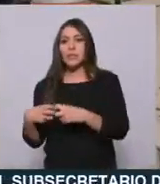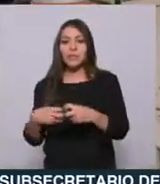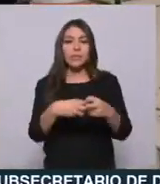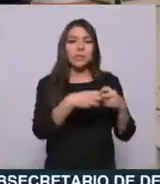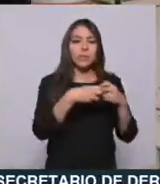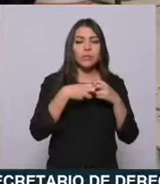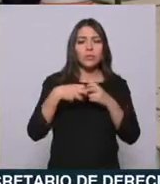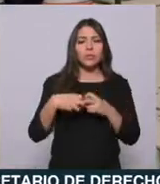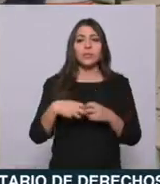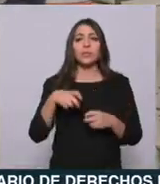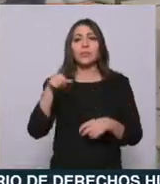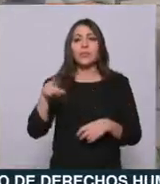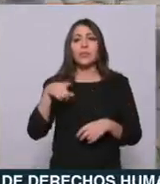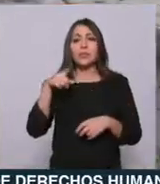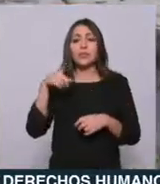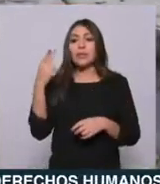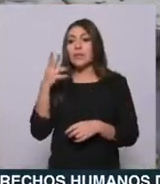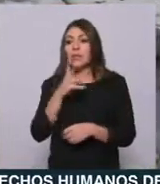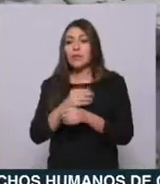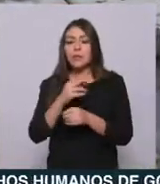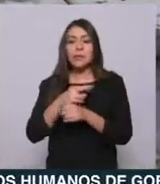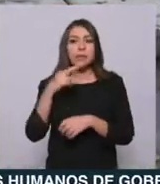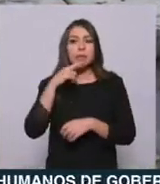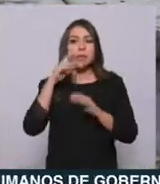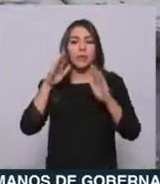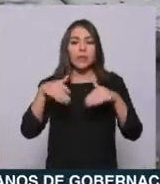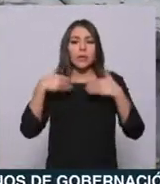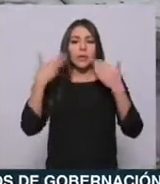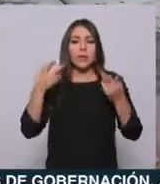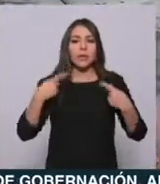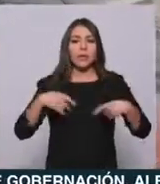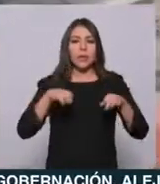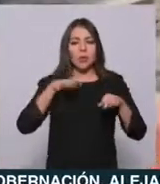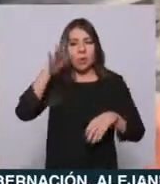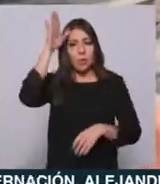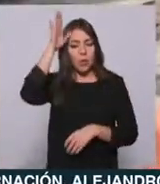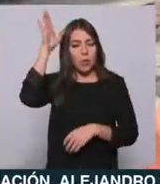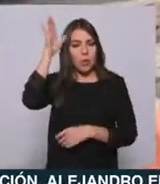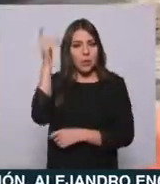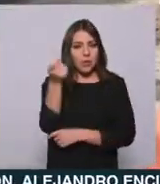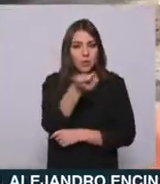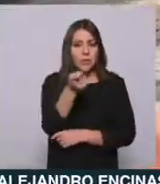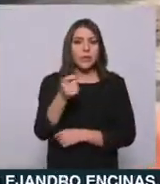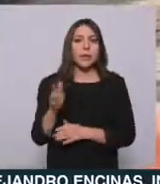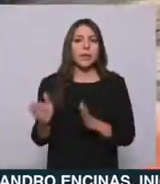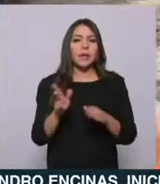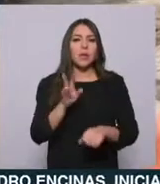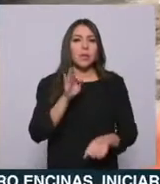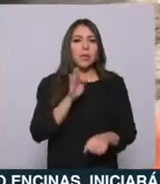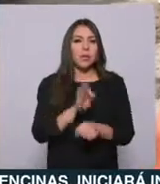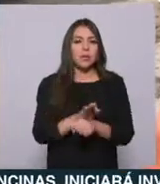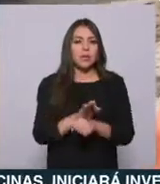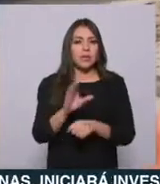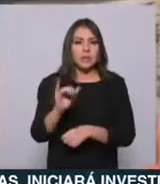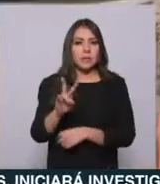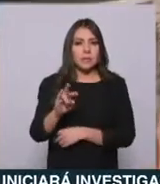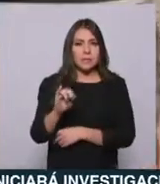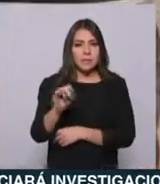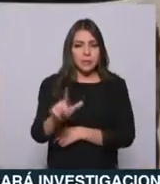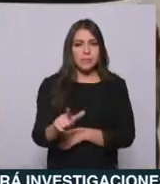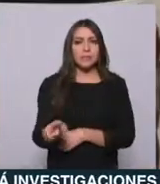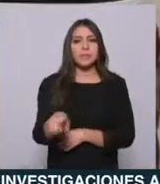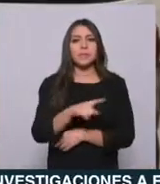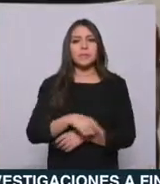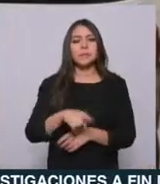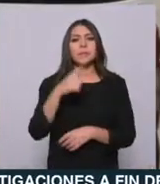lugar del incidente llegaron elementos del heroico Cuerpo de Bomberos, de Protección Civil, de la Secretaría de Seguridad Ciudadana